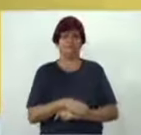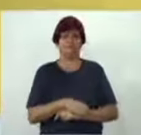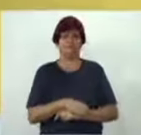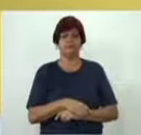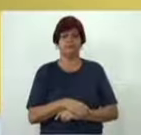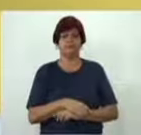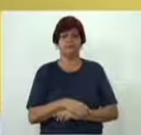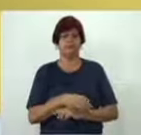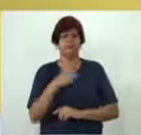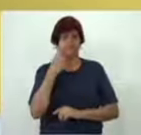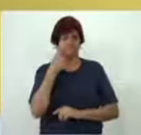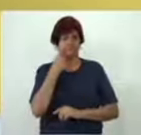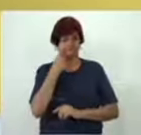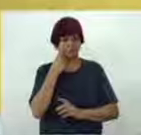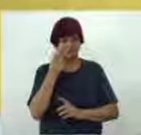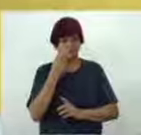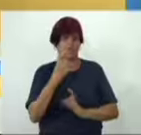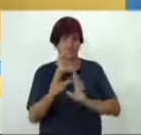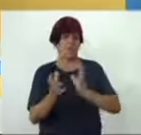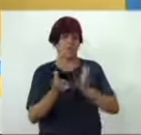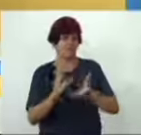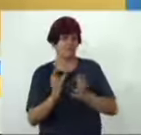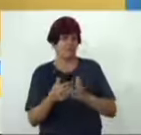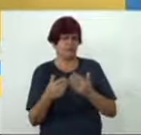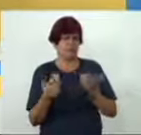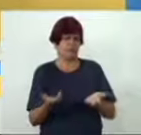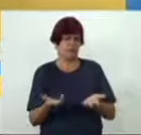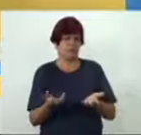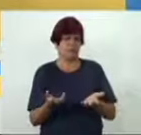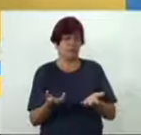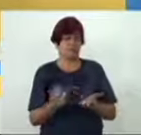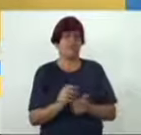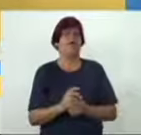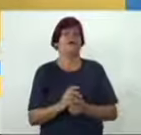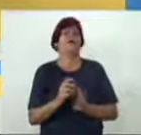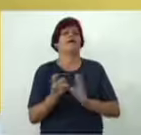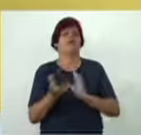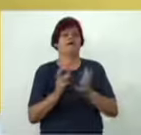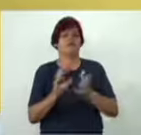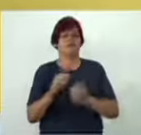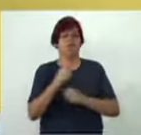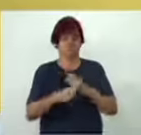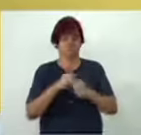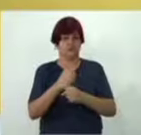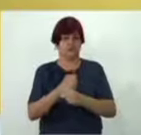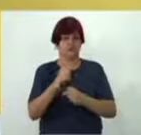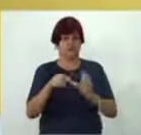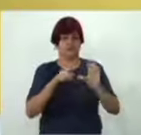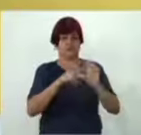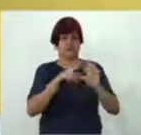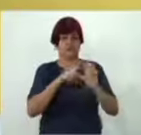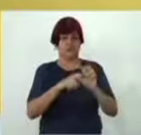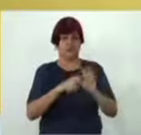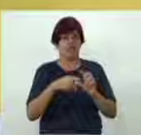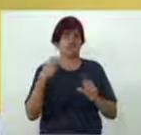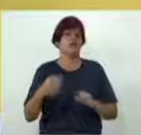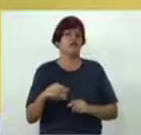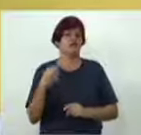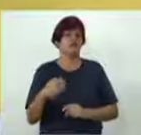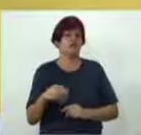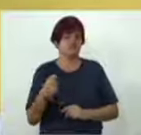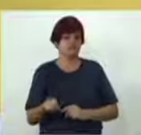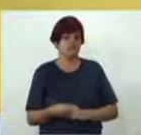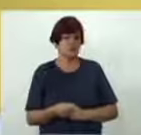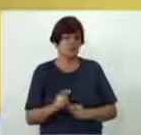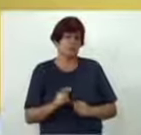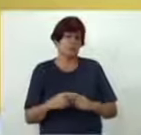Vamos entonces a ver el método. Y entonces el método que se utiliza en este tipo de contenido es el ejercicio. ¿Por